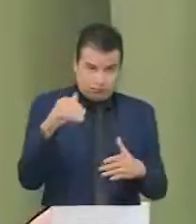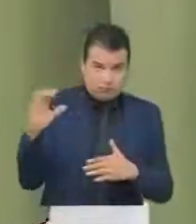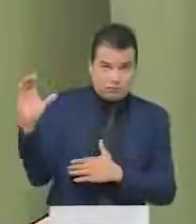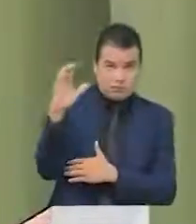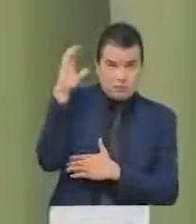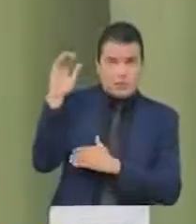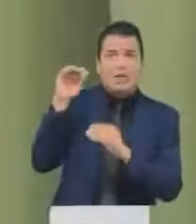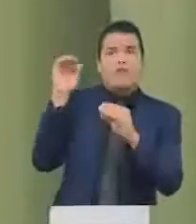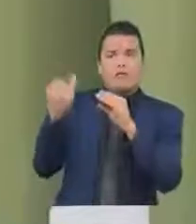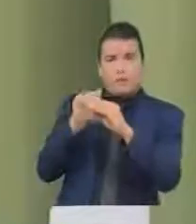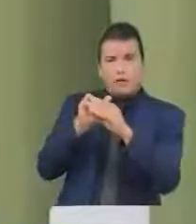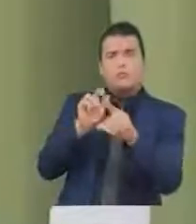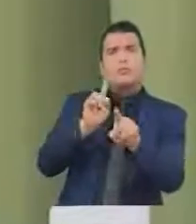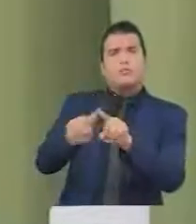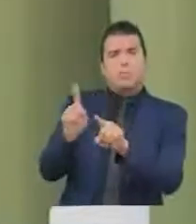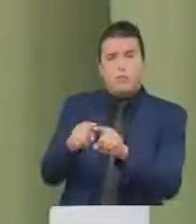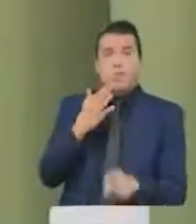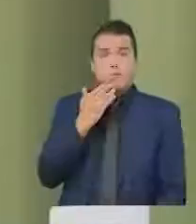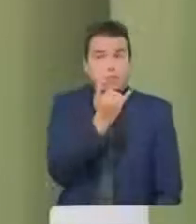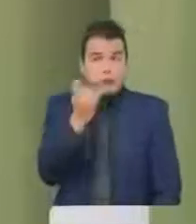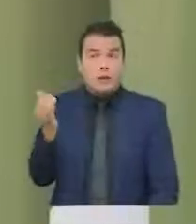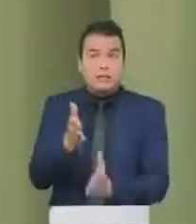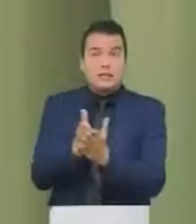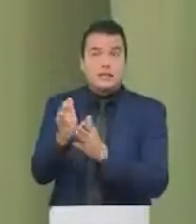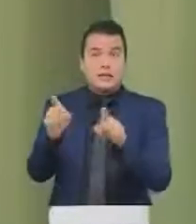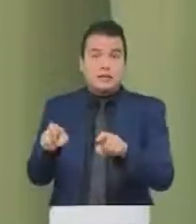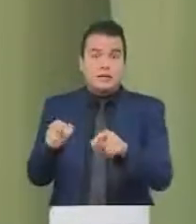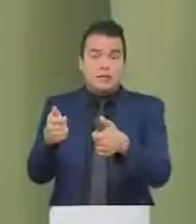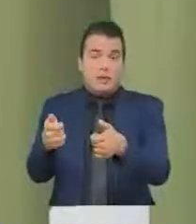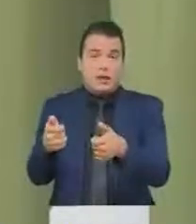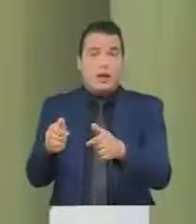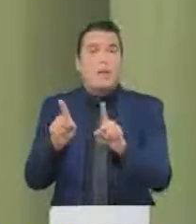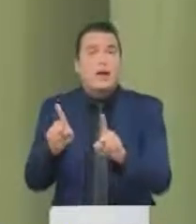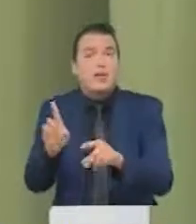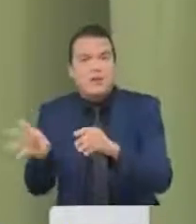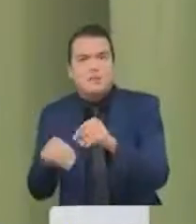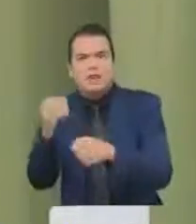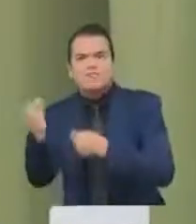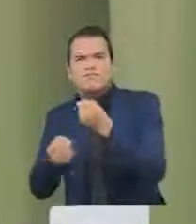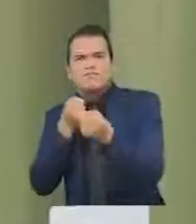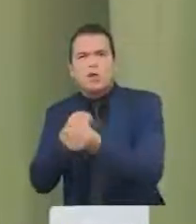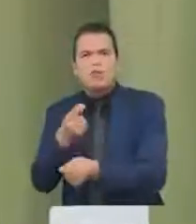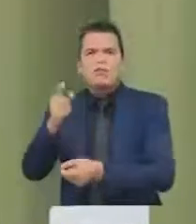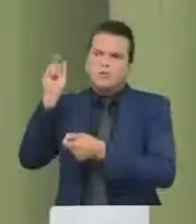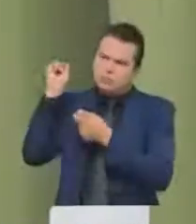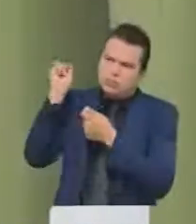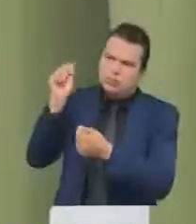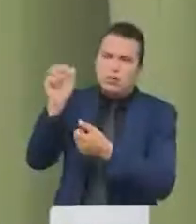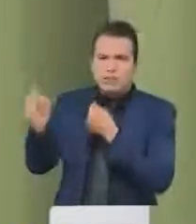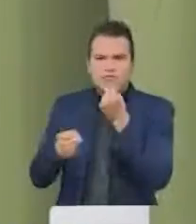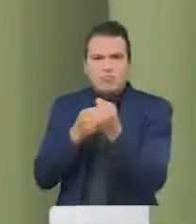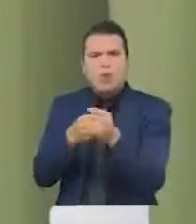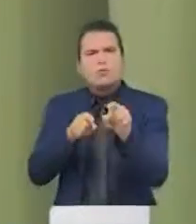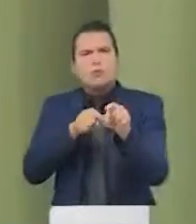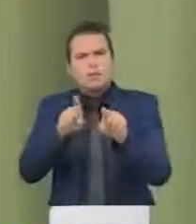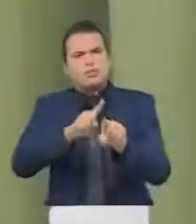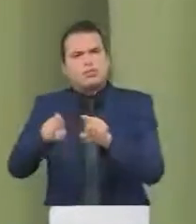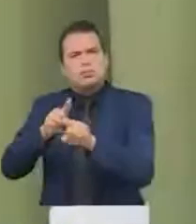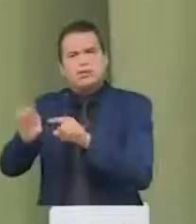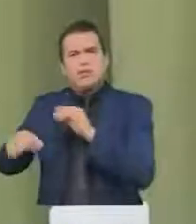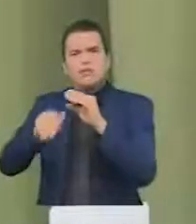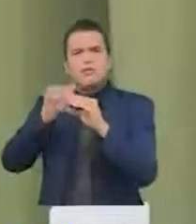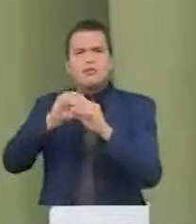decir en colombia existen muchos fondos y muy buenos y hay que mantenerlos pero hay que reforzarlos tener mayor inversión en esos puntos de emprendimiento